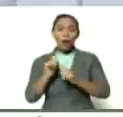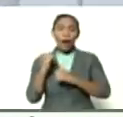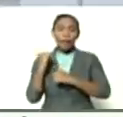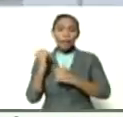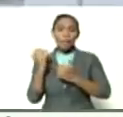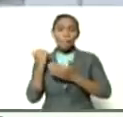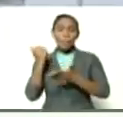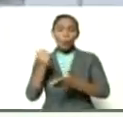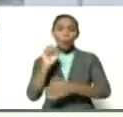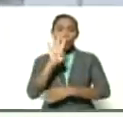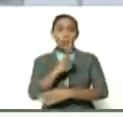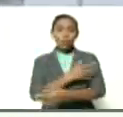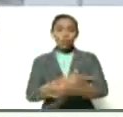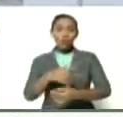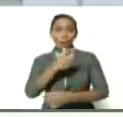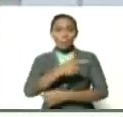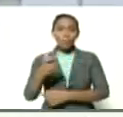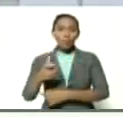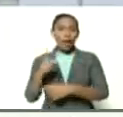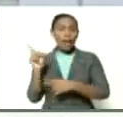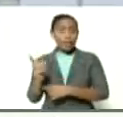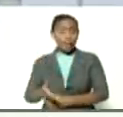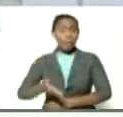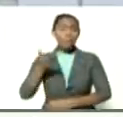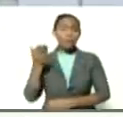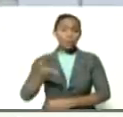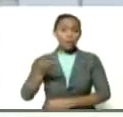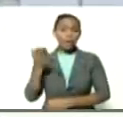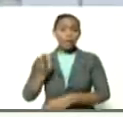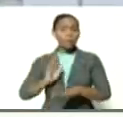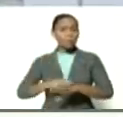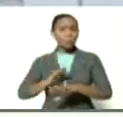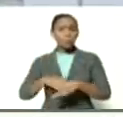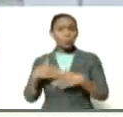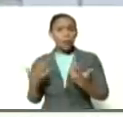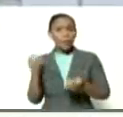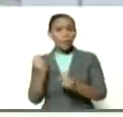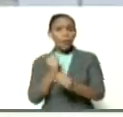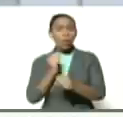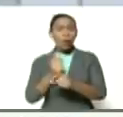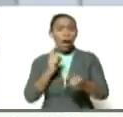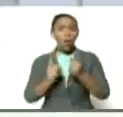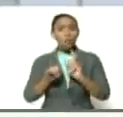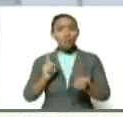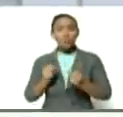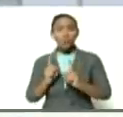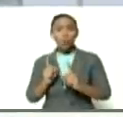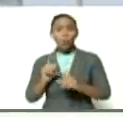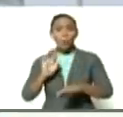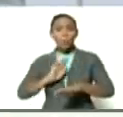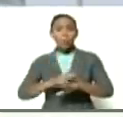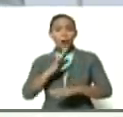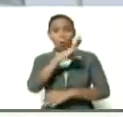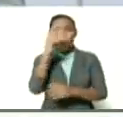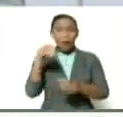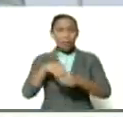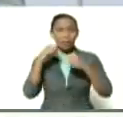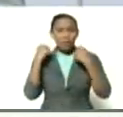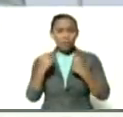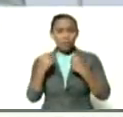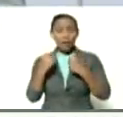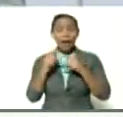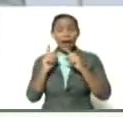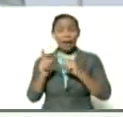para 4 millones de personas. Es muy importante, porque hay trabajadores que por la cuarentena radical